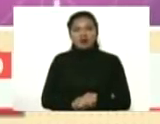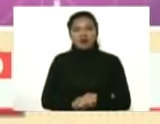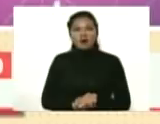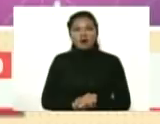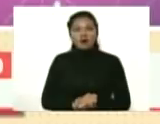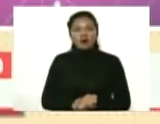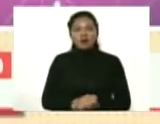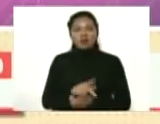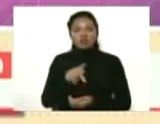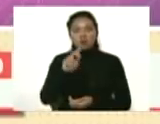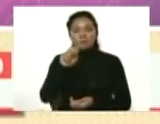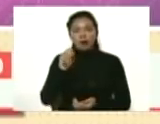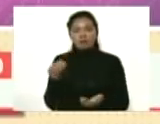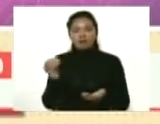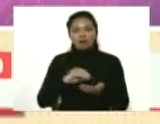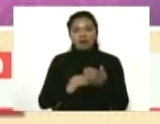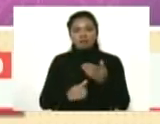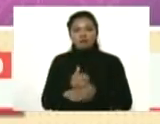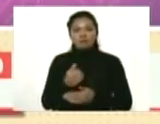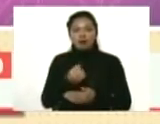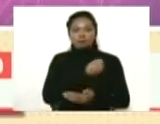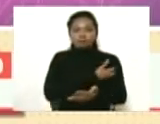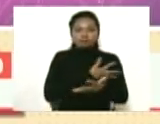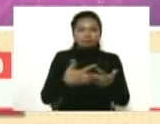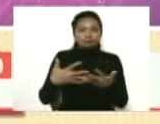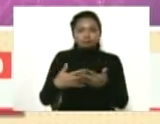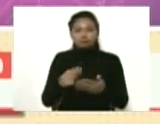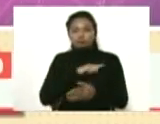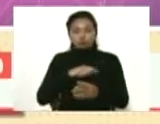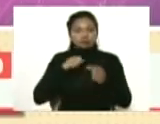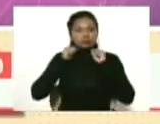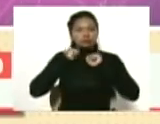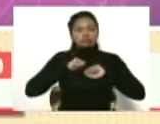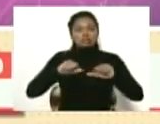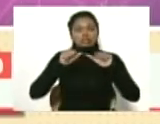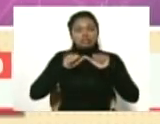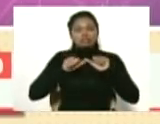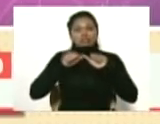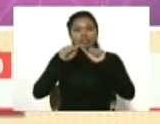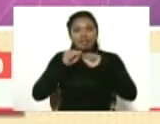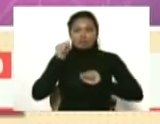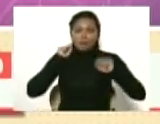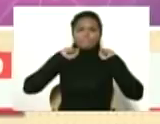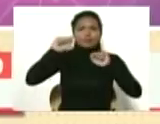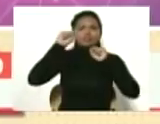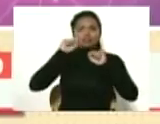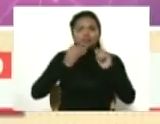Katari. Volveremos 8 millones. Seguimos venciendo, mi comandante en jefe.